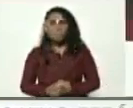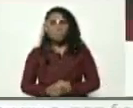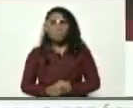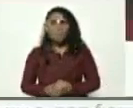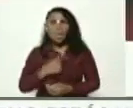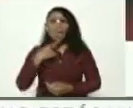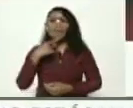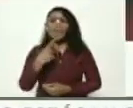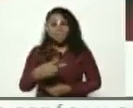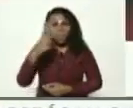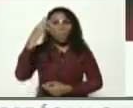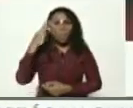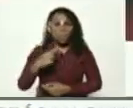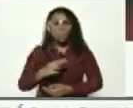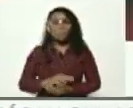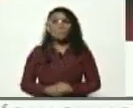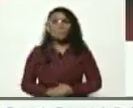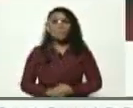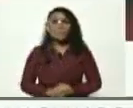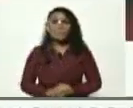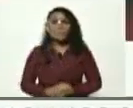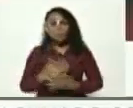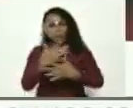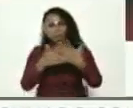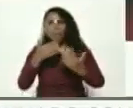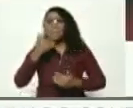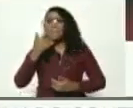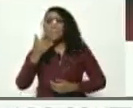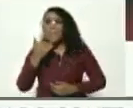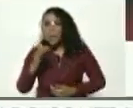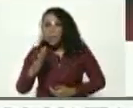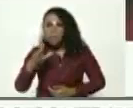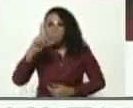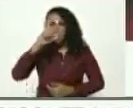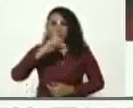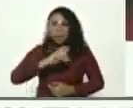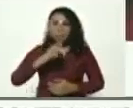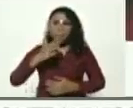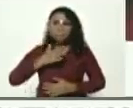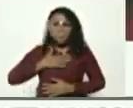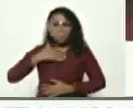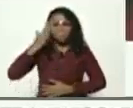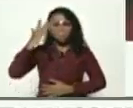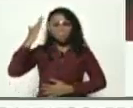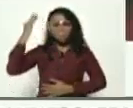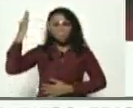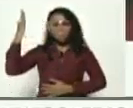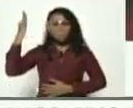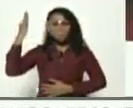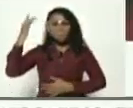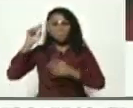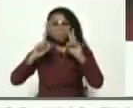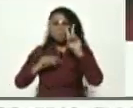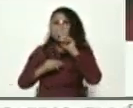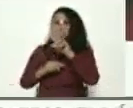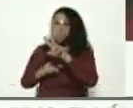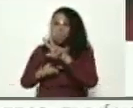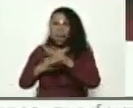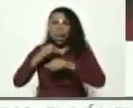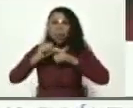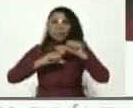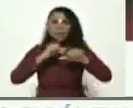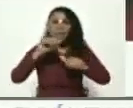Dijo Bolívar: entre las próximas edades, mi imaginación se fija en los